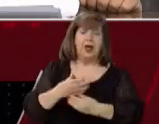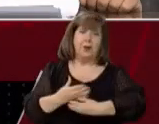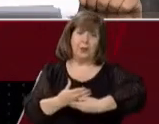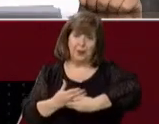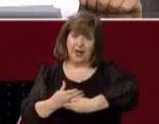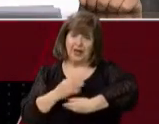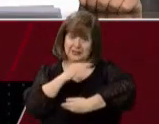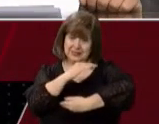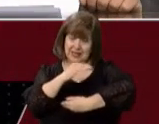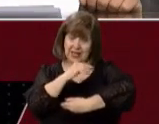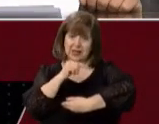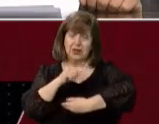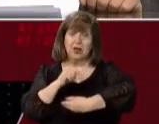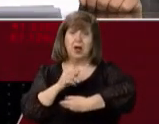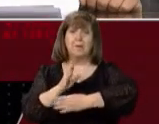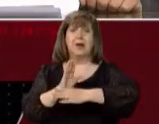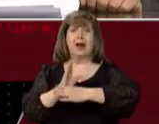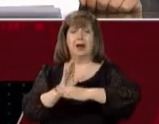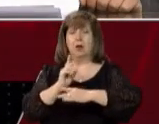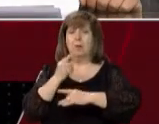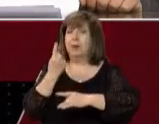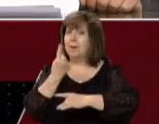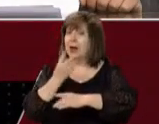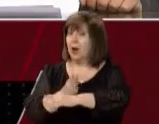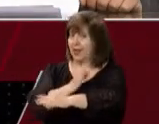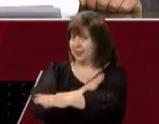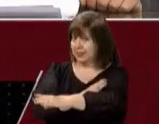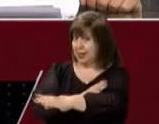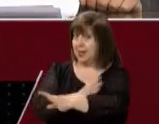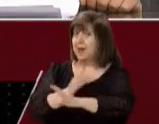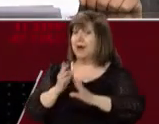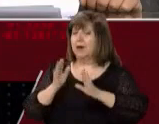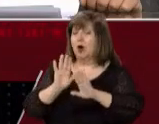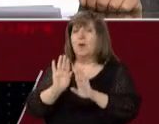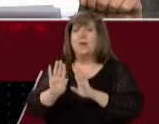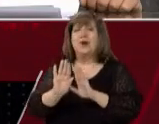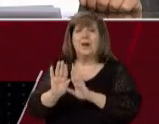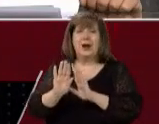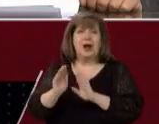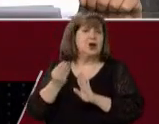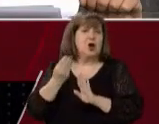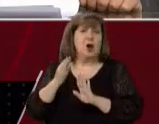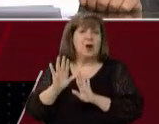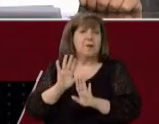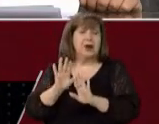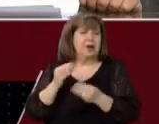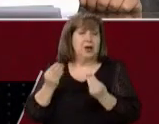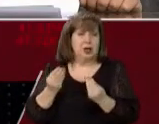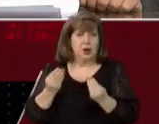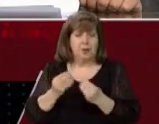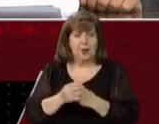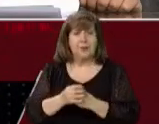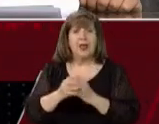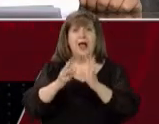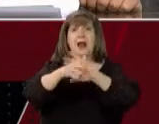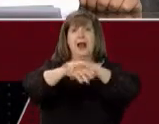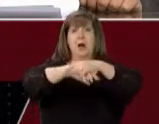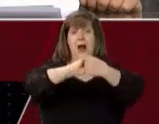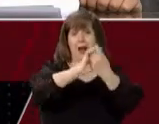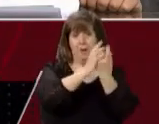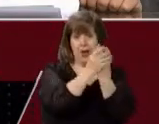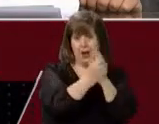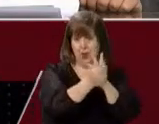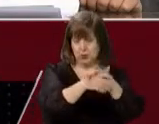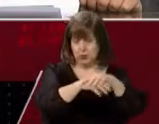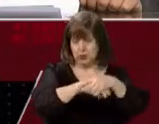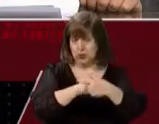lactantes pequeños, son las medidas de prevención, ¿no? ¿Cómo podemos prevenir estas situaciones? Es lavándonos las manos, como